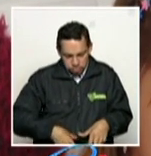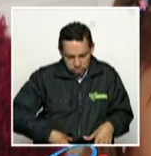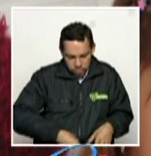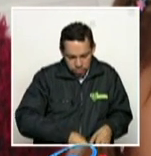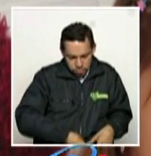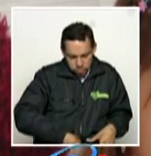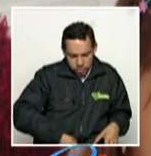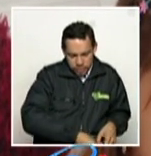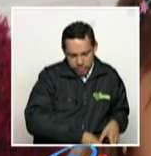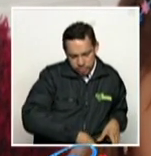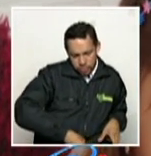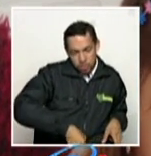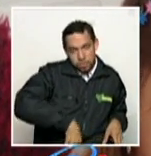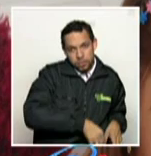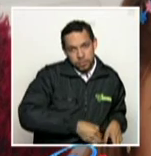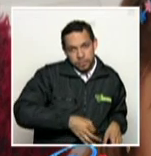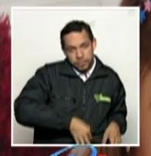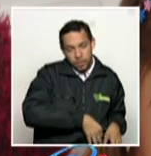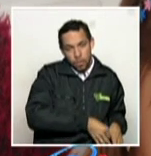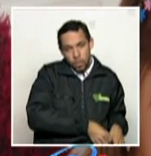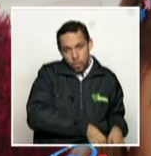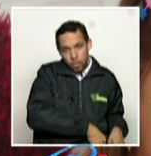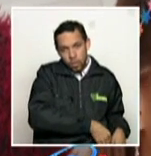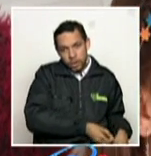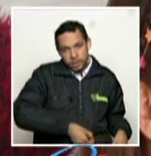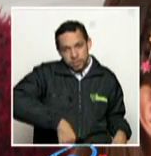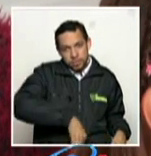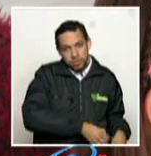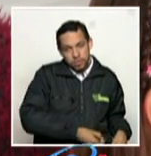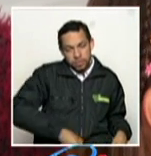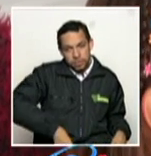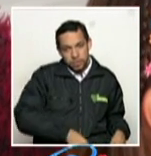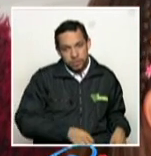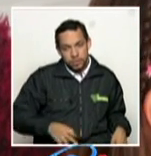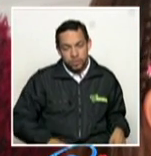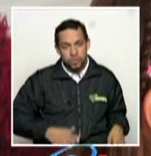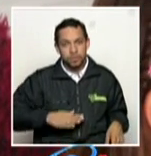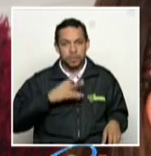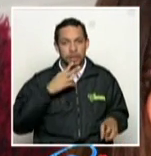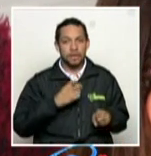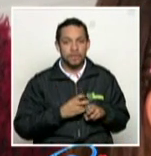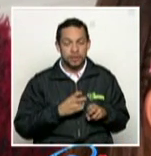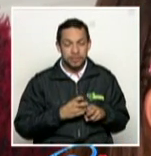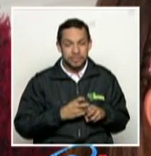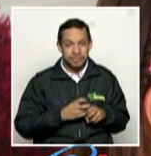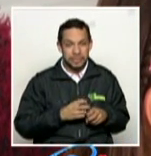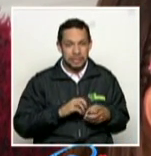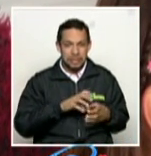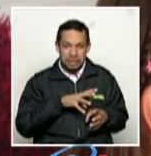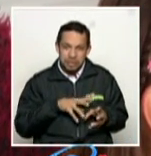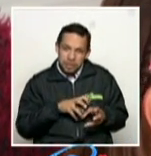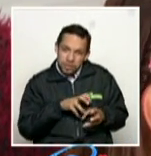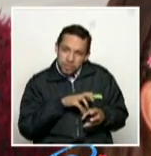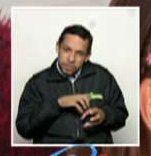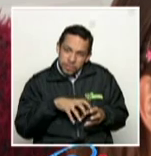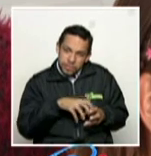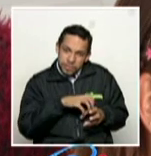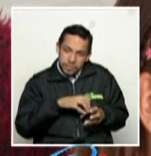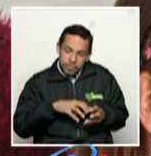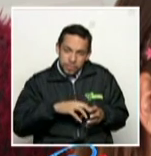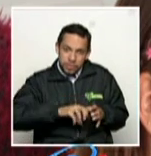el ascendente, descendente, transverso y parte del ilio. El pronóstico de ella era